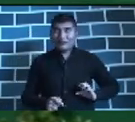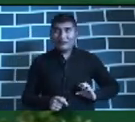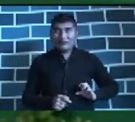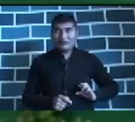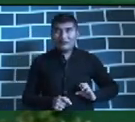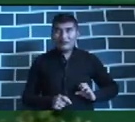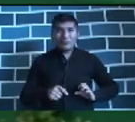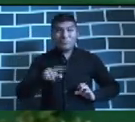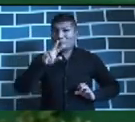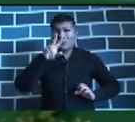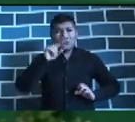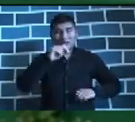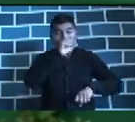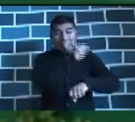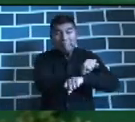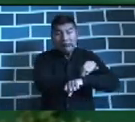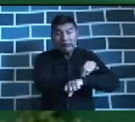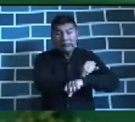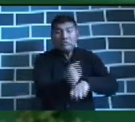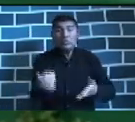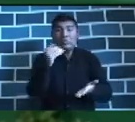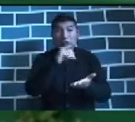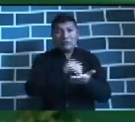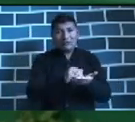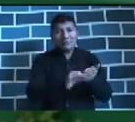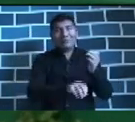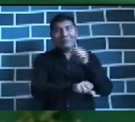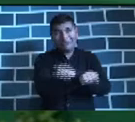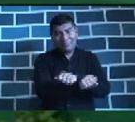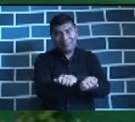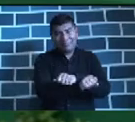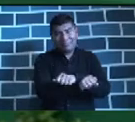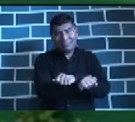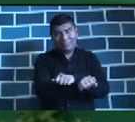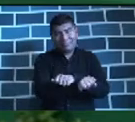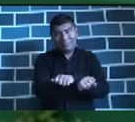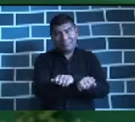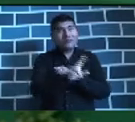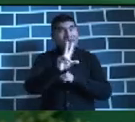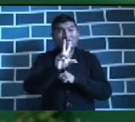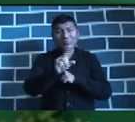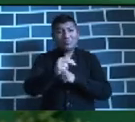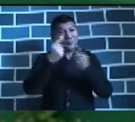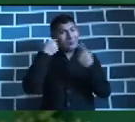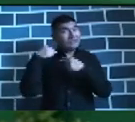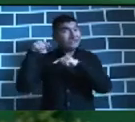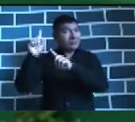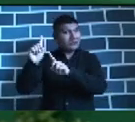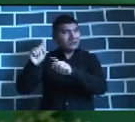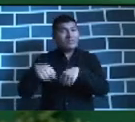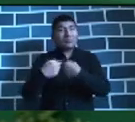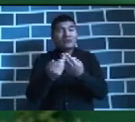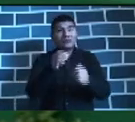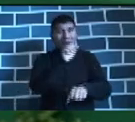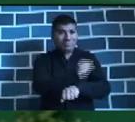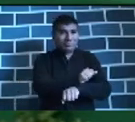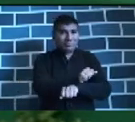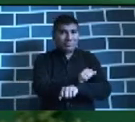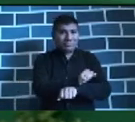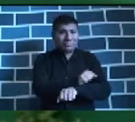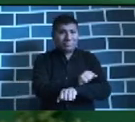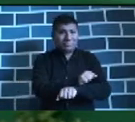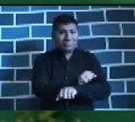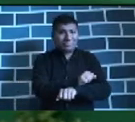no se sometan de nuevo a la esclavitud no vivan como esclavos